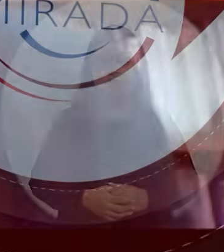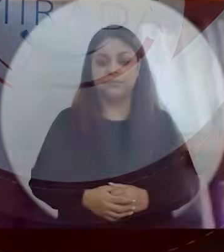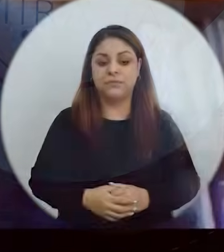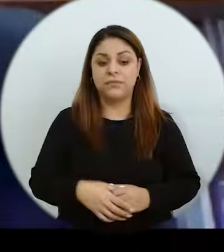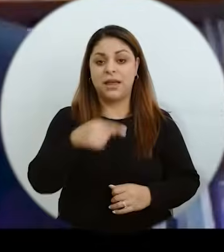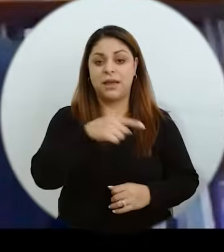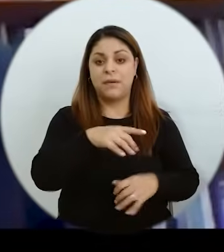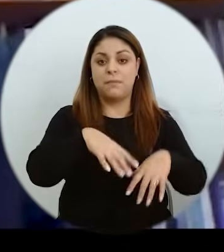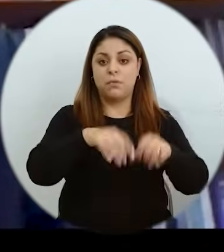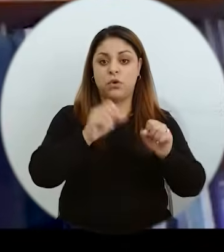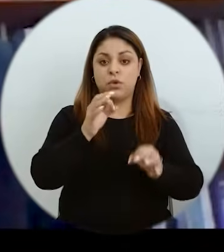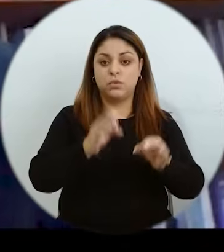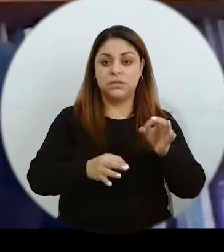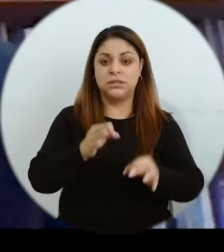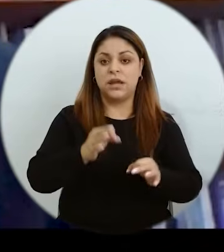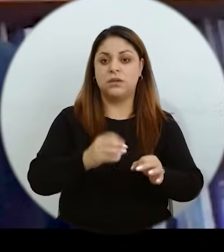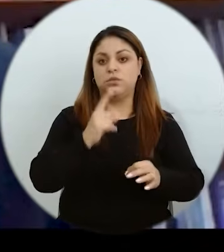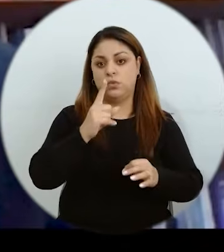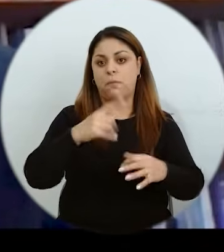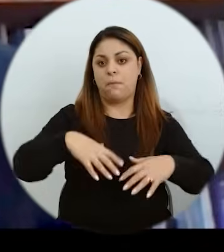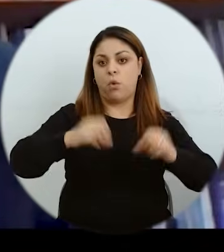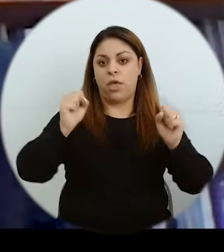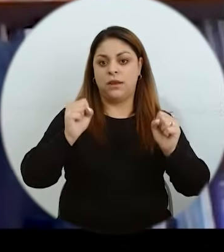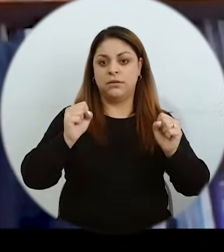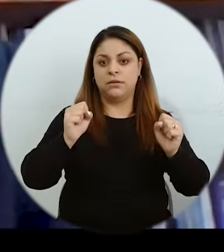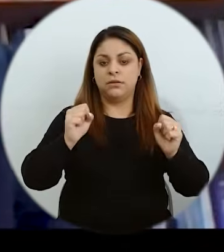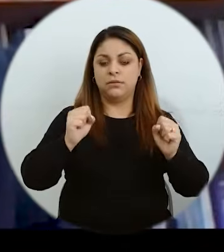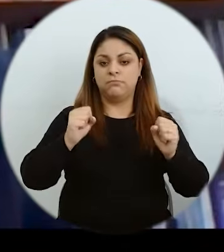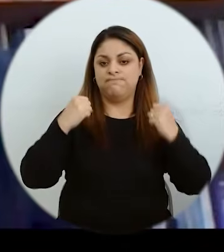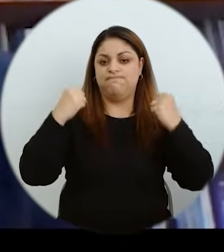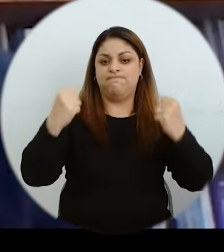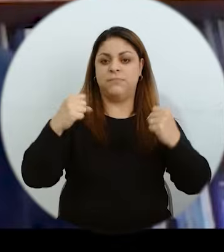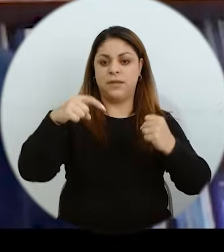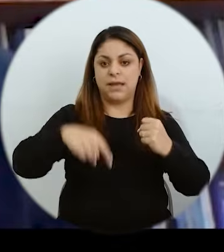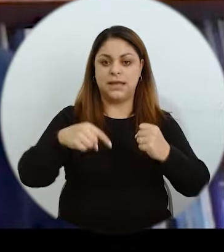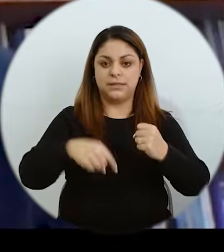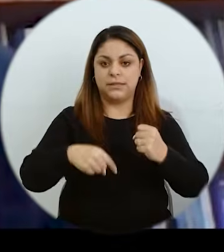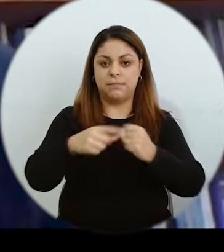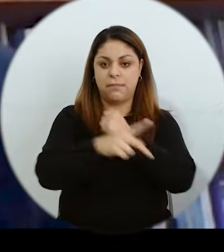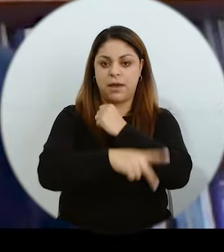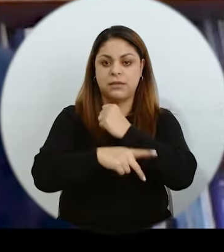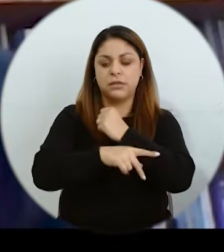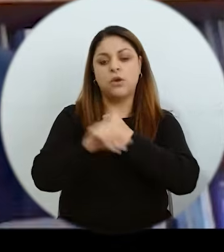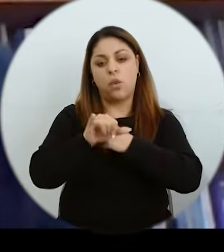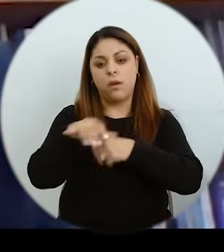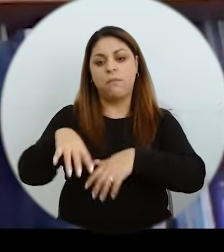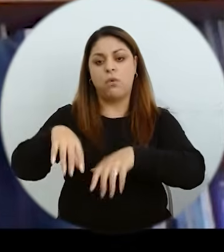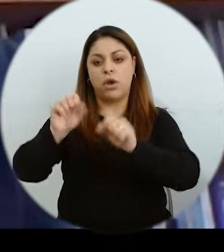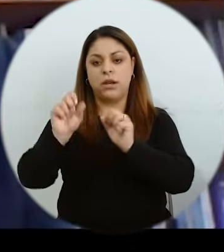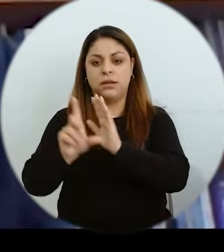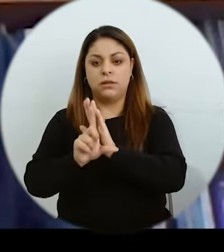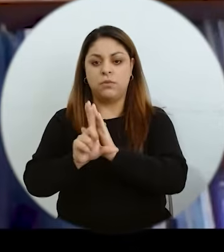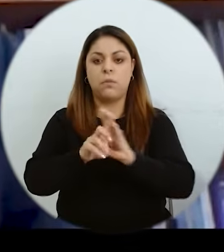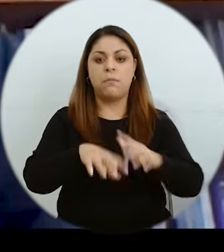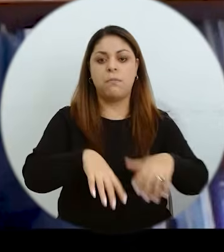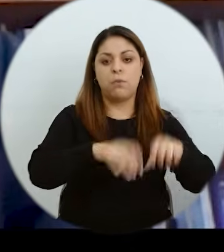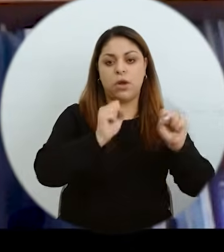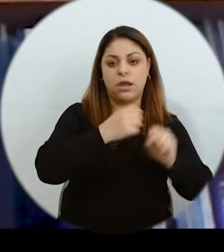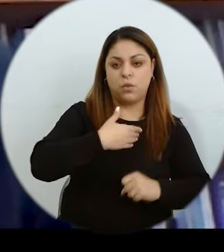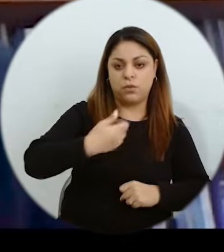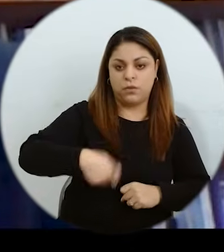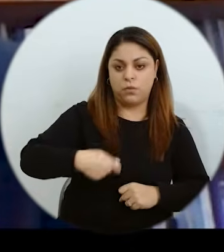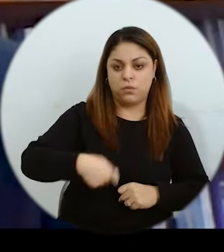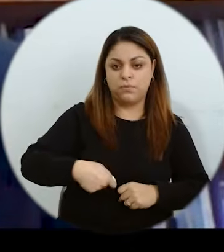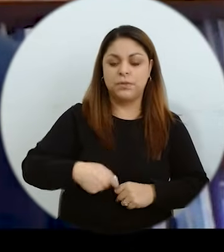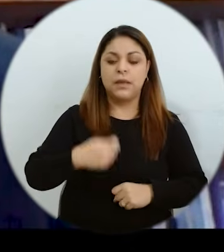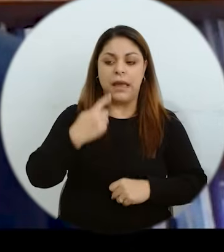Tenemos que considerar que el Poder Judicial es uno de los poderes de este país, al igual que el legislativo y el